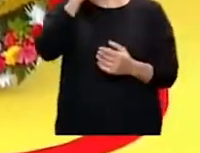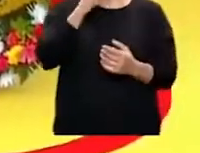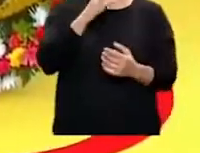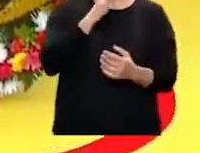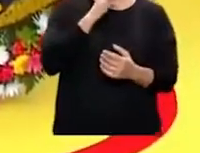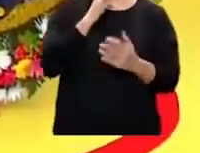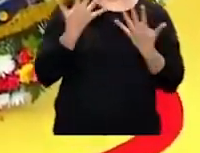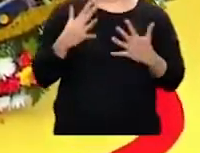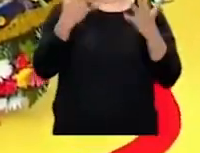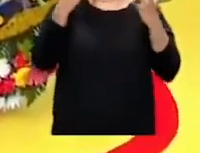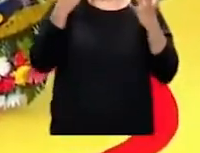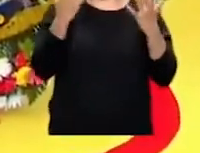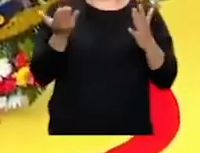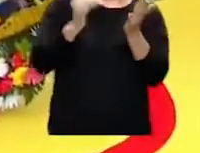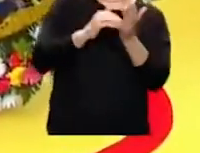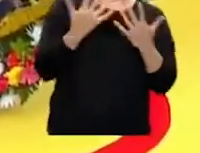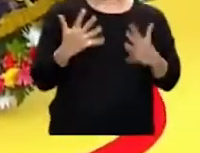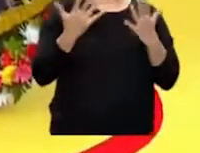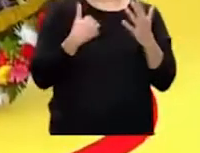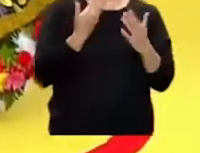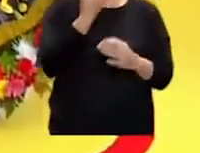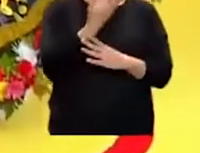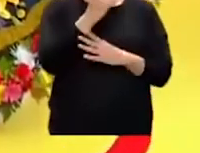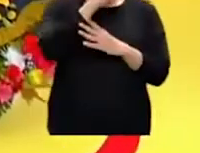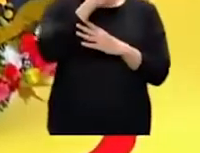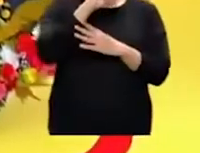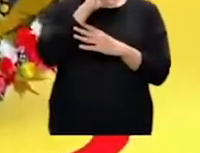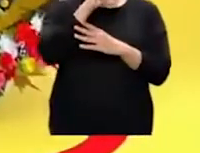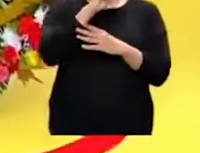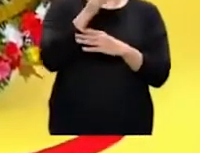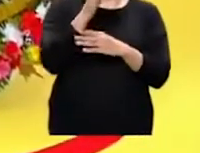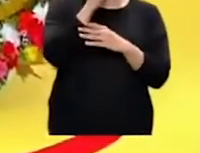Nuevamente aplausos para él, Julián Darío Alzate Cárdenas.